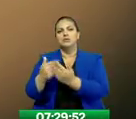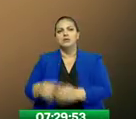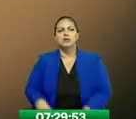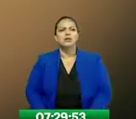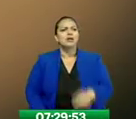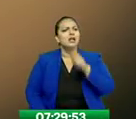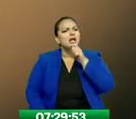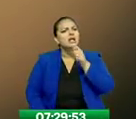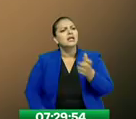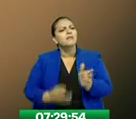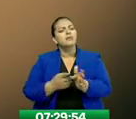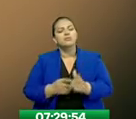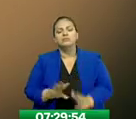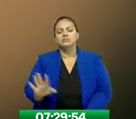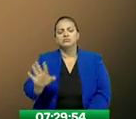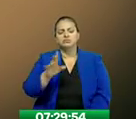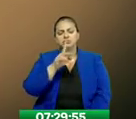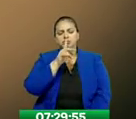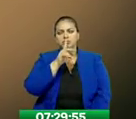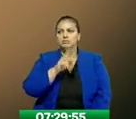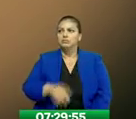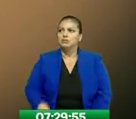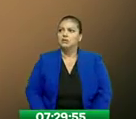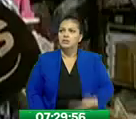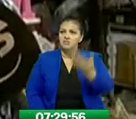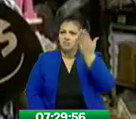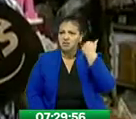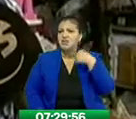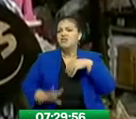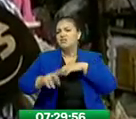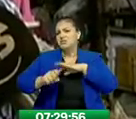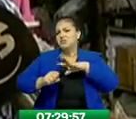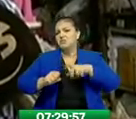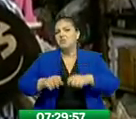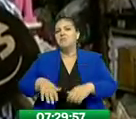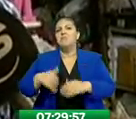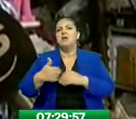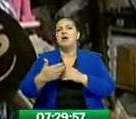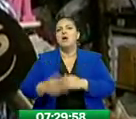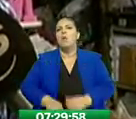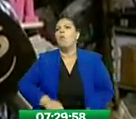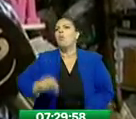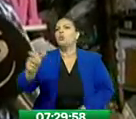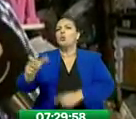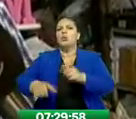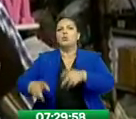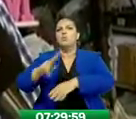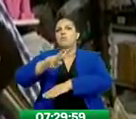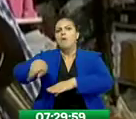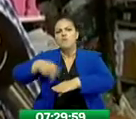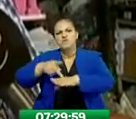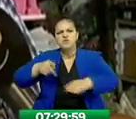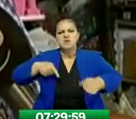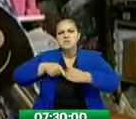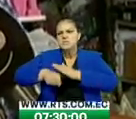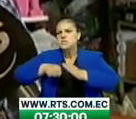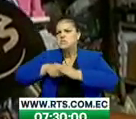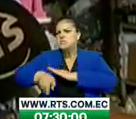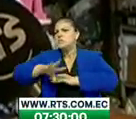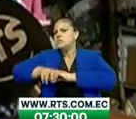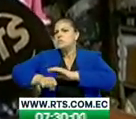como se podría decir, eran sanos, pero llegaron profesionales de la delincuencia que vienen, cogen y matan y matan y matan. Y todavía la gente viene y